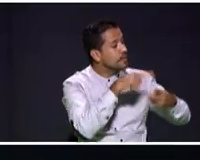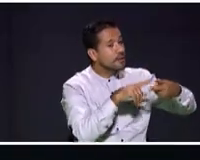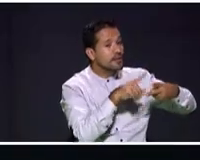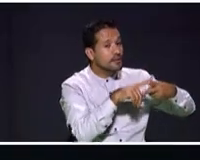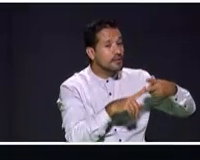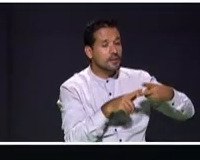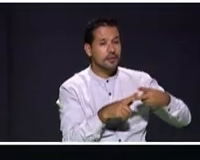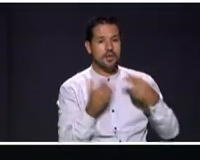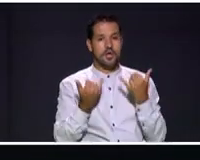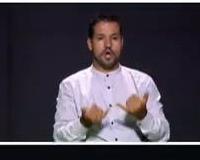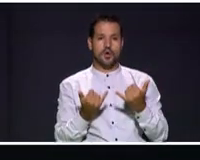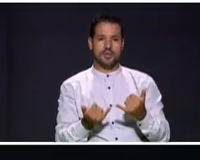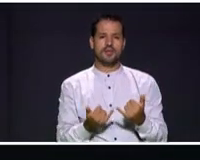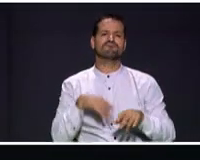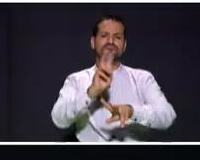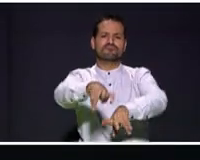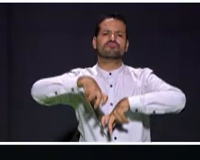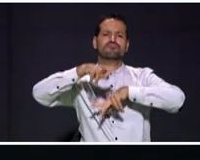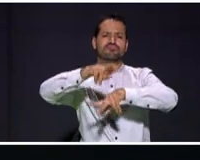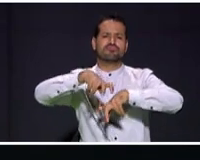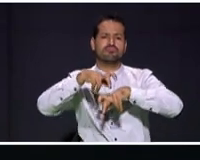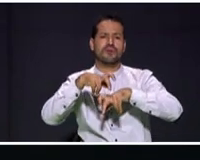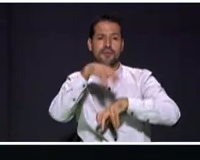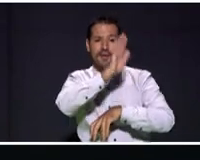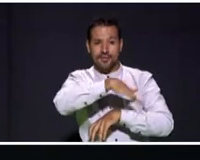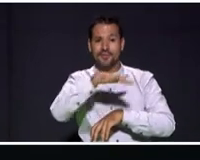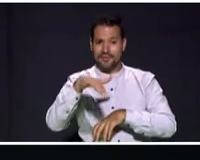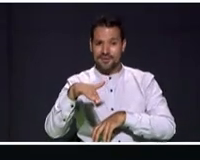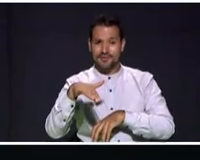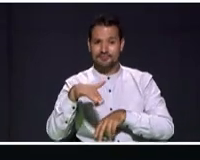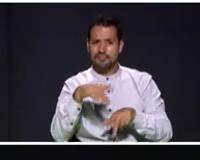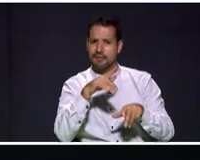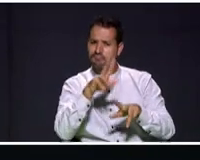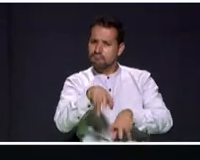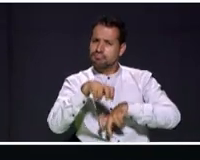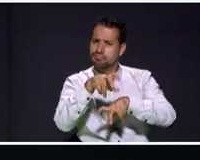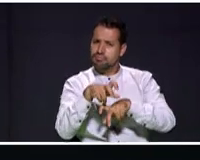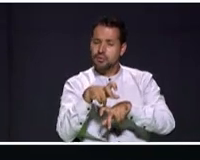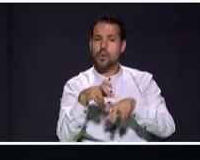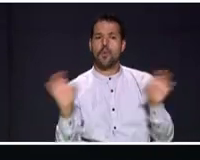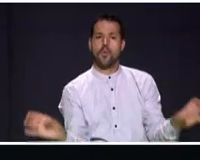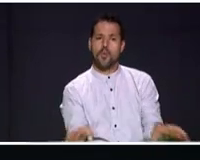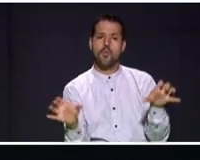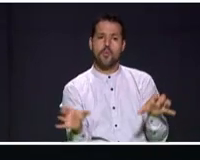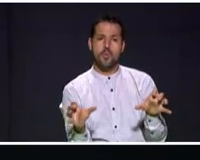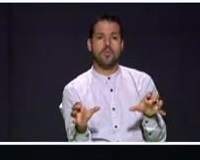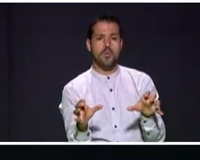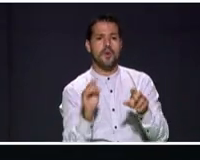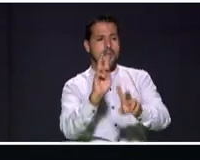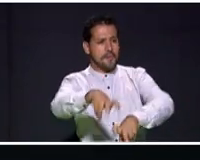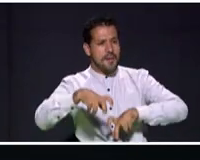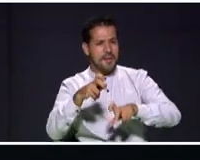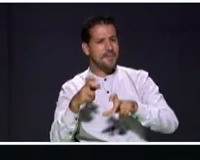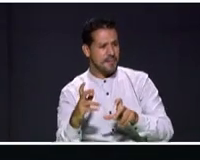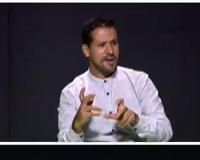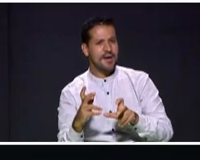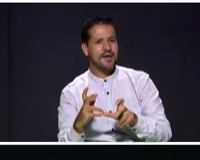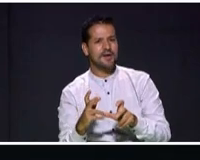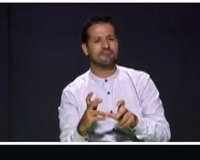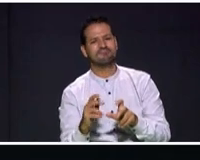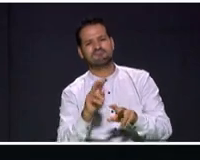hablar del campo antioqueño el campo aquíó que no tiene que ser dependiendo de la capa vegetativa de las